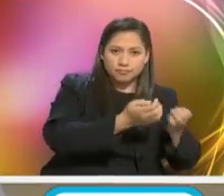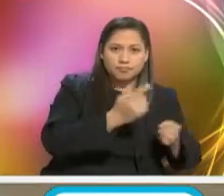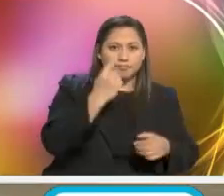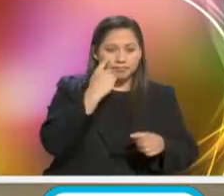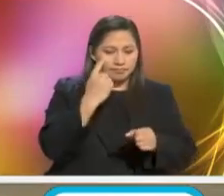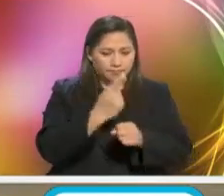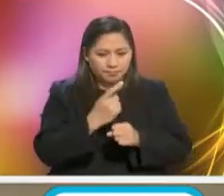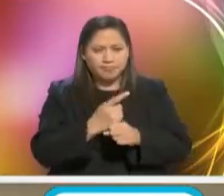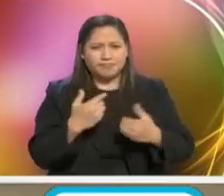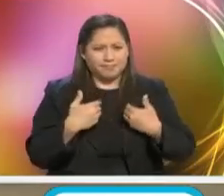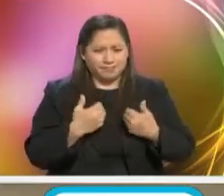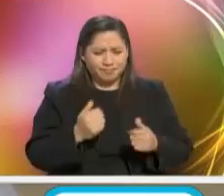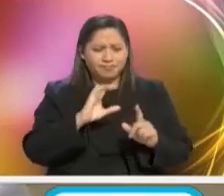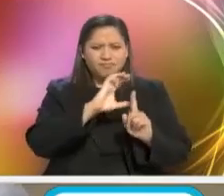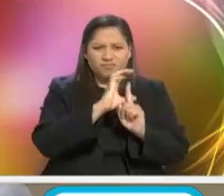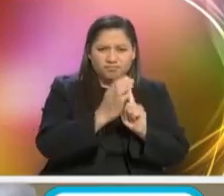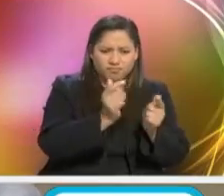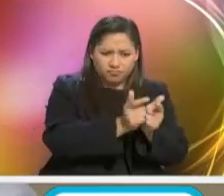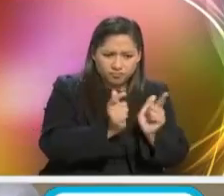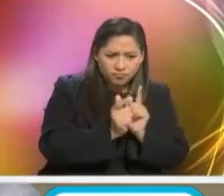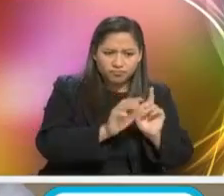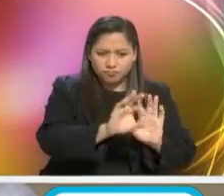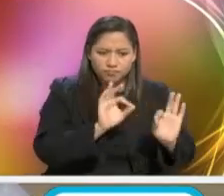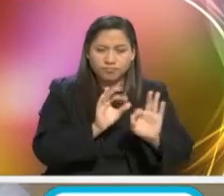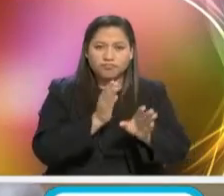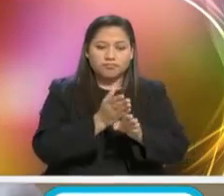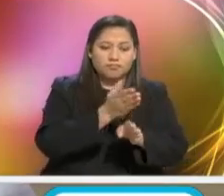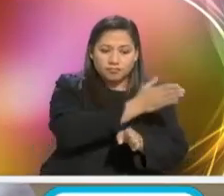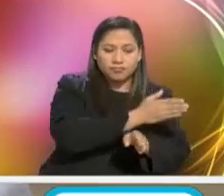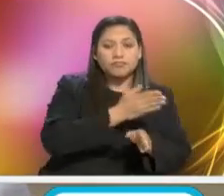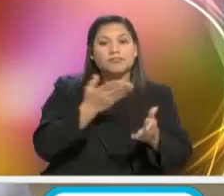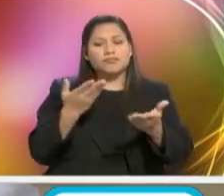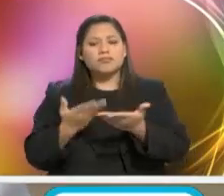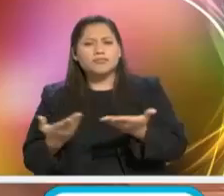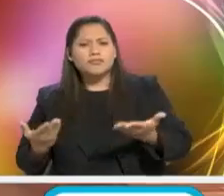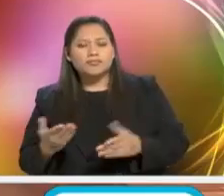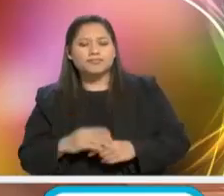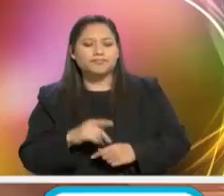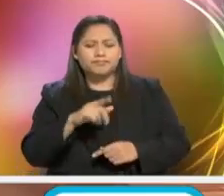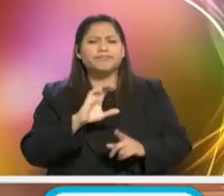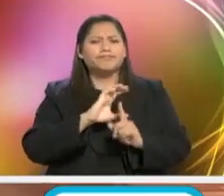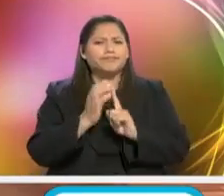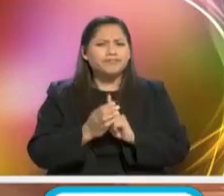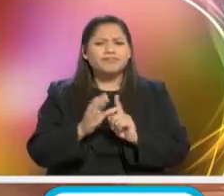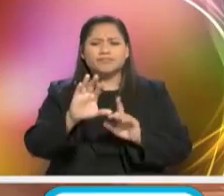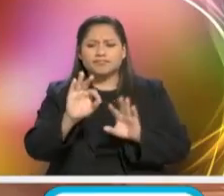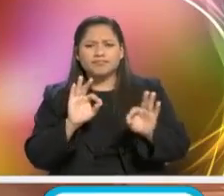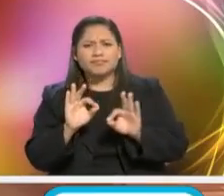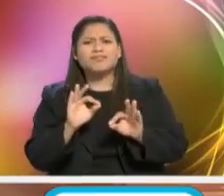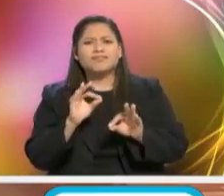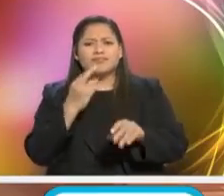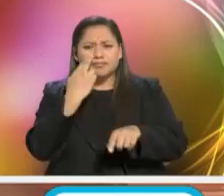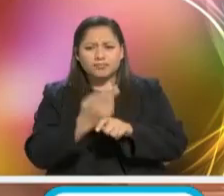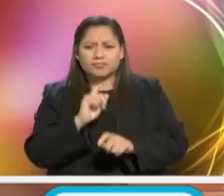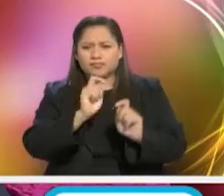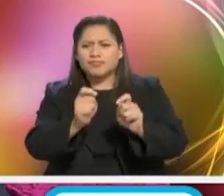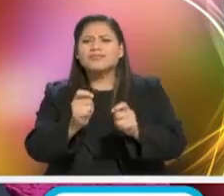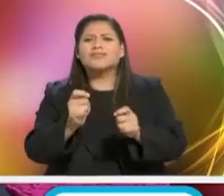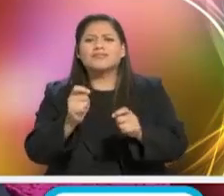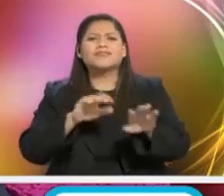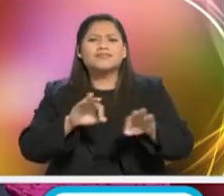entender primero qué significa este comité antes y el presente, ¿no? Muy bien. ¿A qué se dedica este comité olímpico? Y bueno, nada, hay un